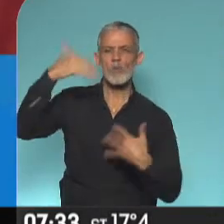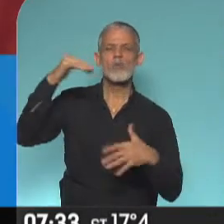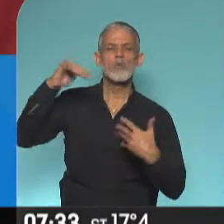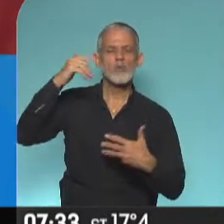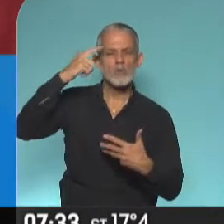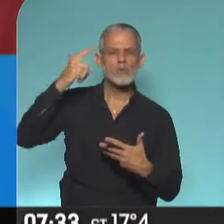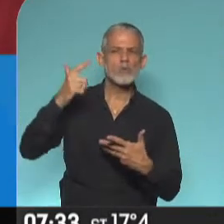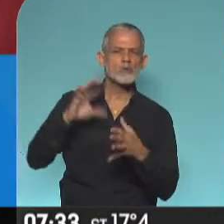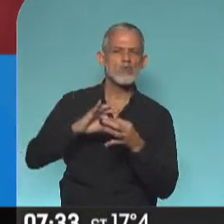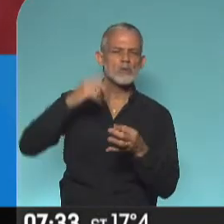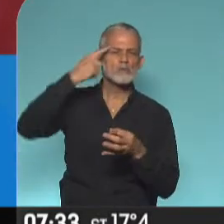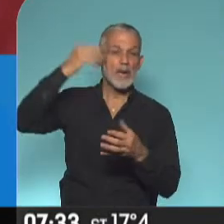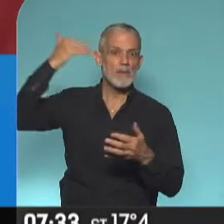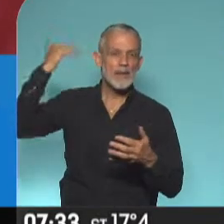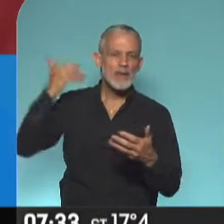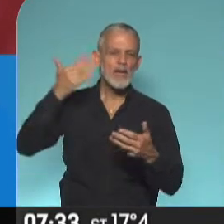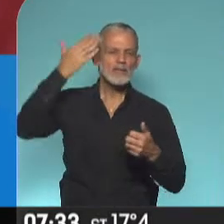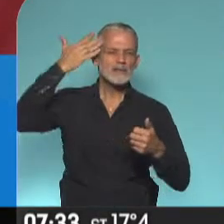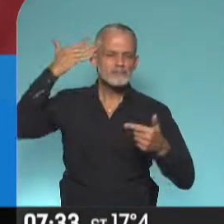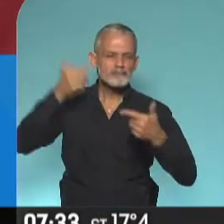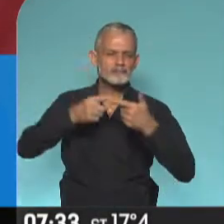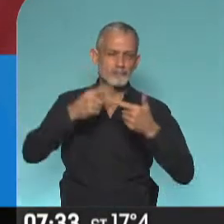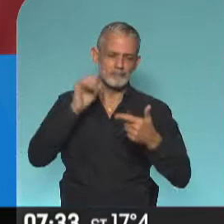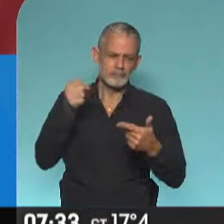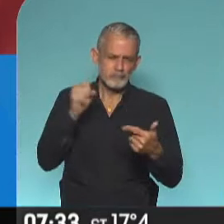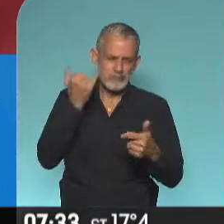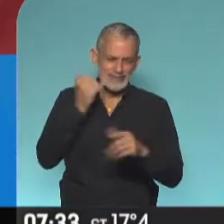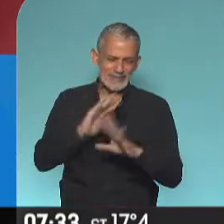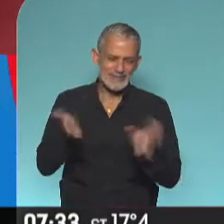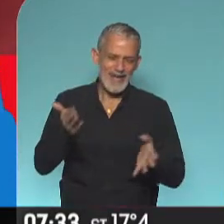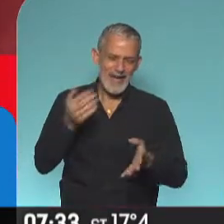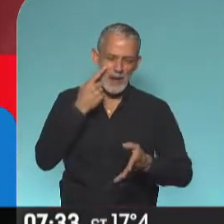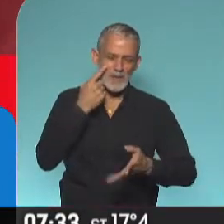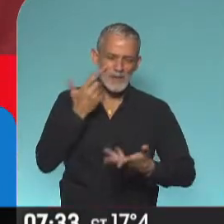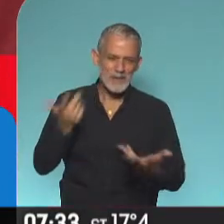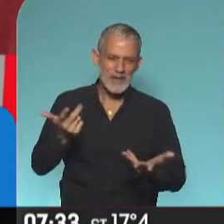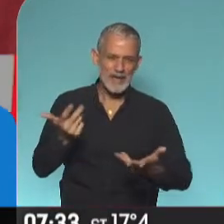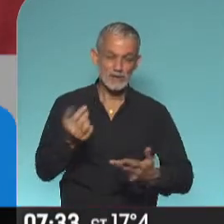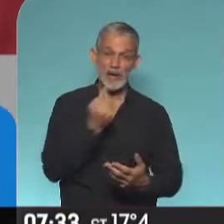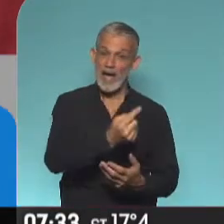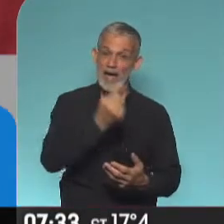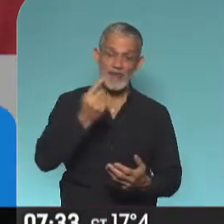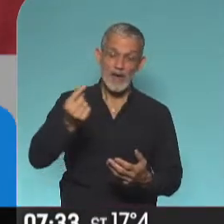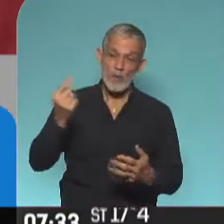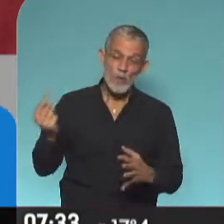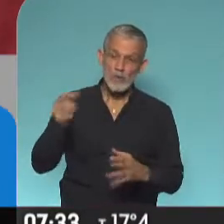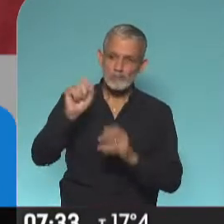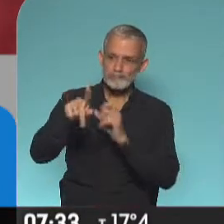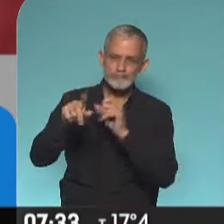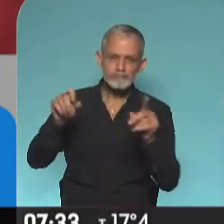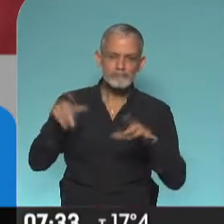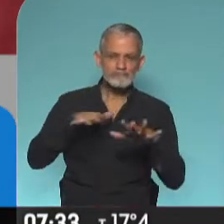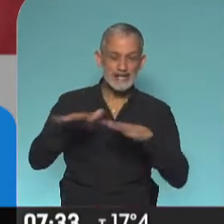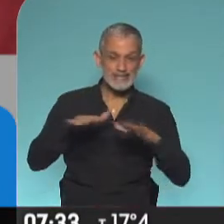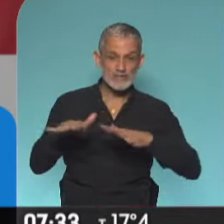que tiene que ver con la experiencia, que tiene que ver con las cosas vividas, que tienen que ver con que cada uno a partir de esta